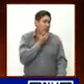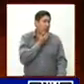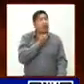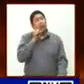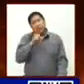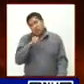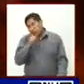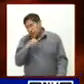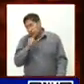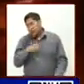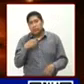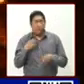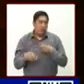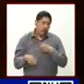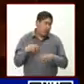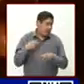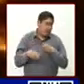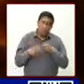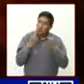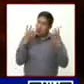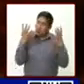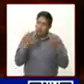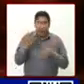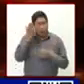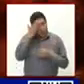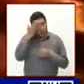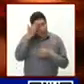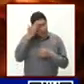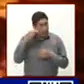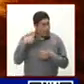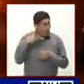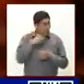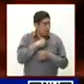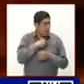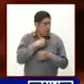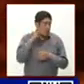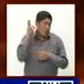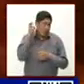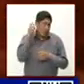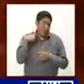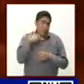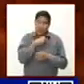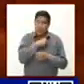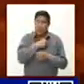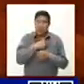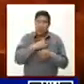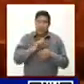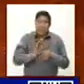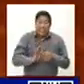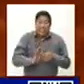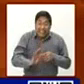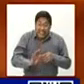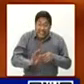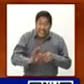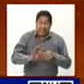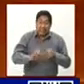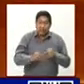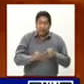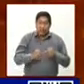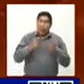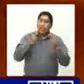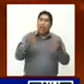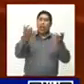Sí mira que este es un problema Generalmente y nosotros lo sabemos cuando inclusive escuchamos el rechinar de las llantas de